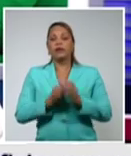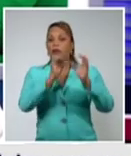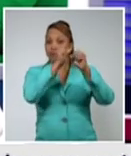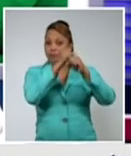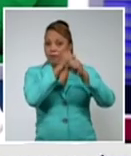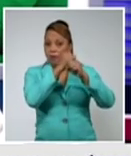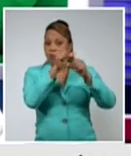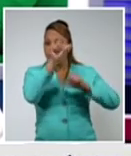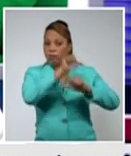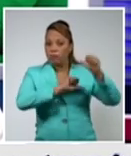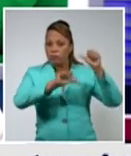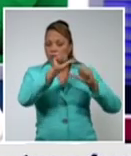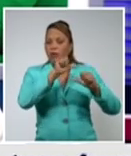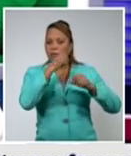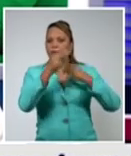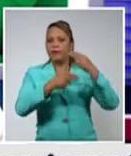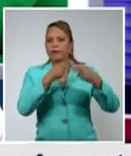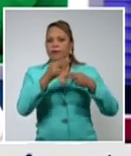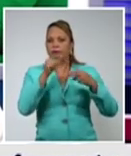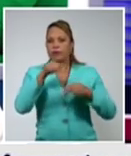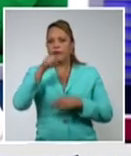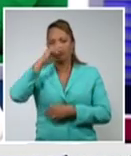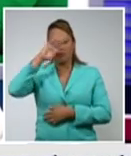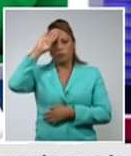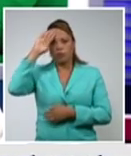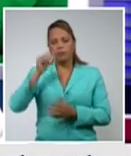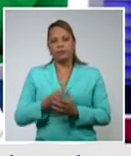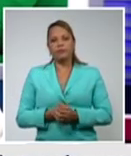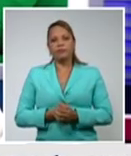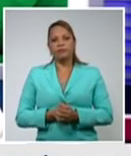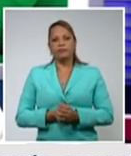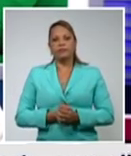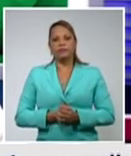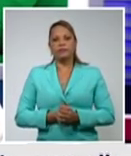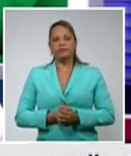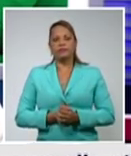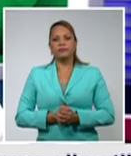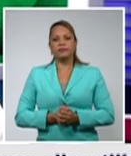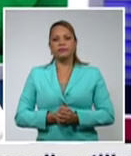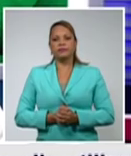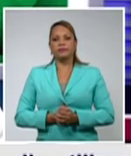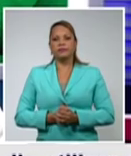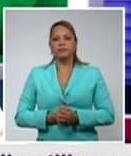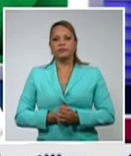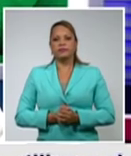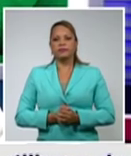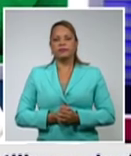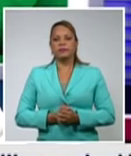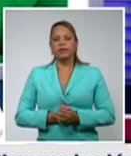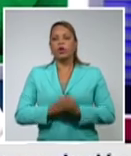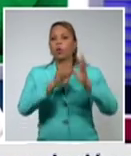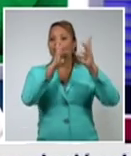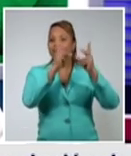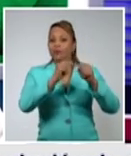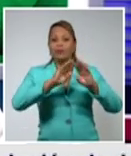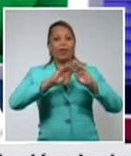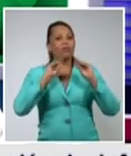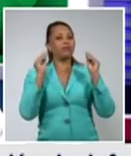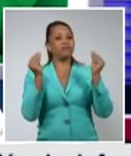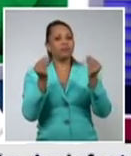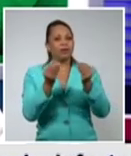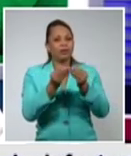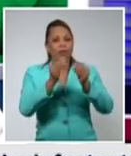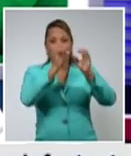biología molecular que en nuestro país se dedican a este análisis, y como resultado del análisis de estas